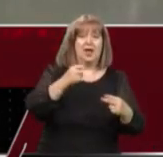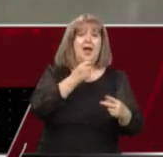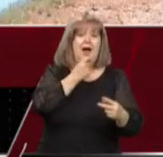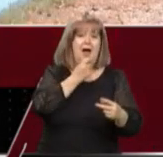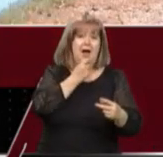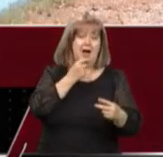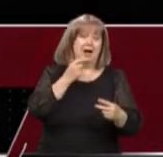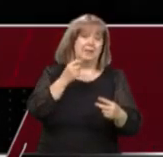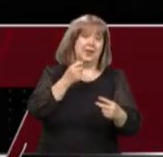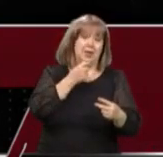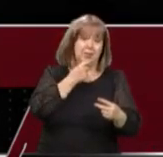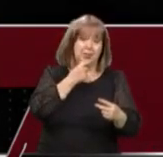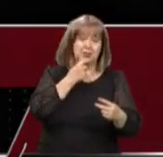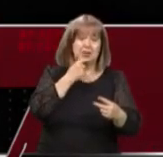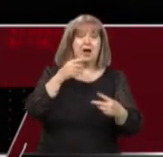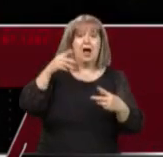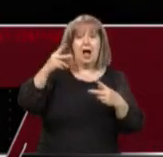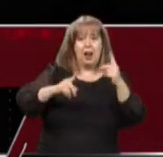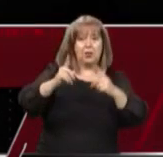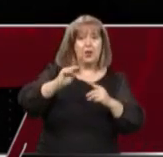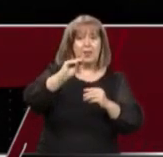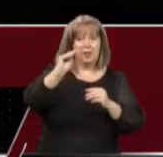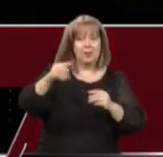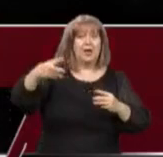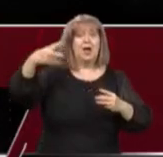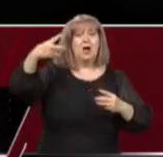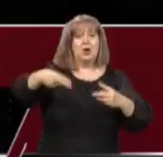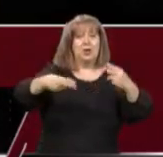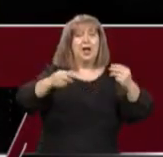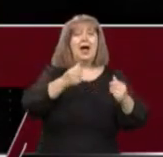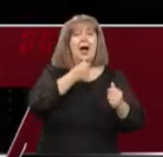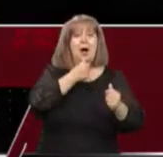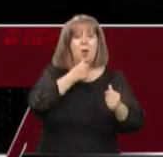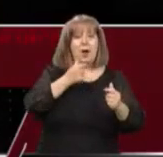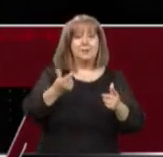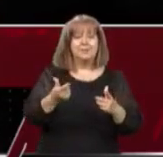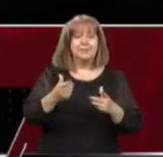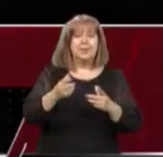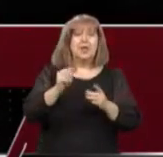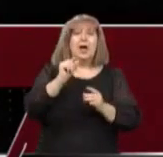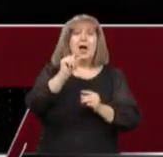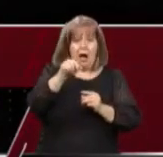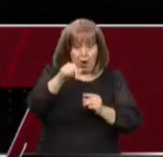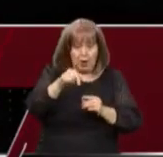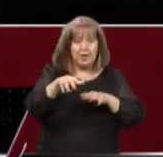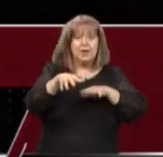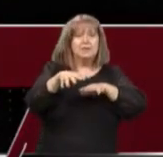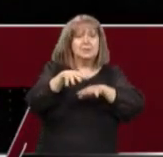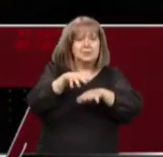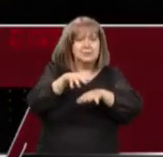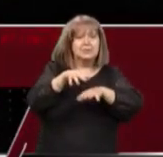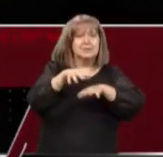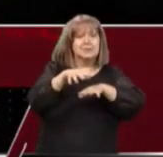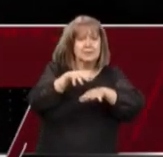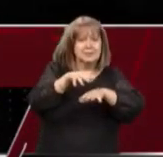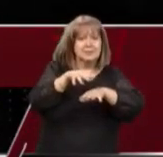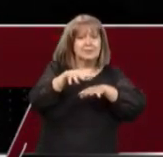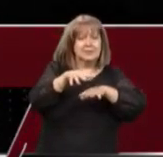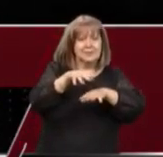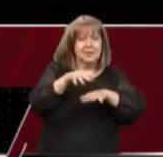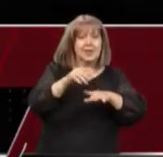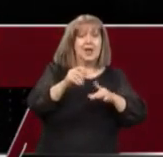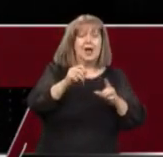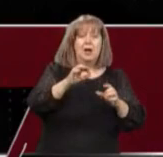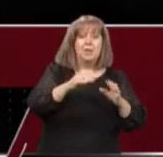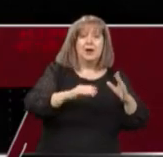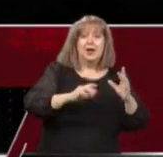de a poquito se está restableciendo ya las plantas no están al 100% pero casi las Tres plantas ya están